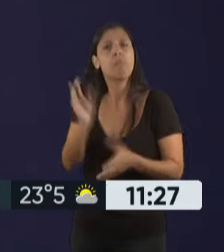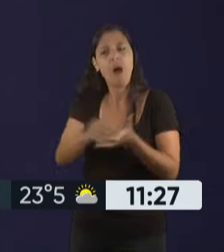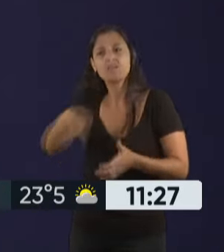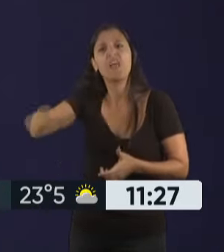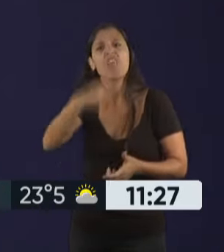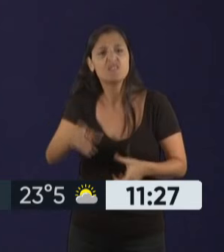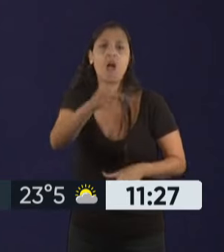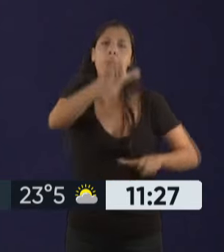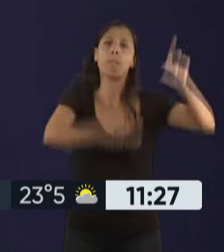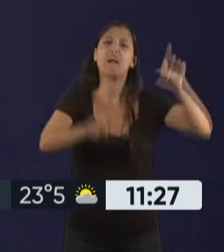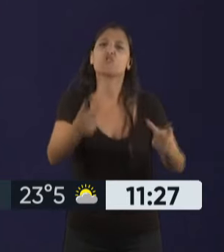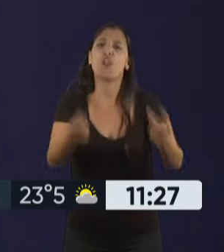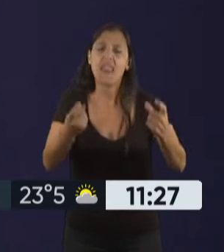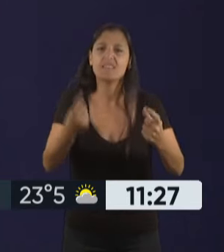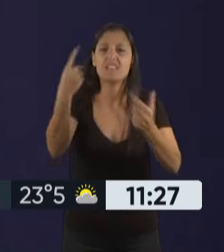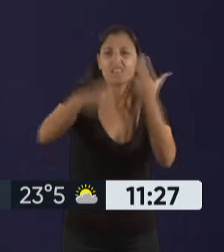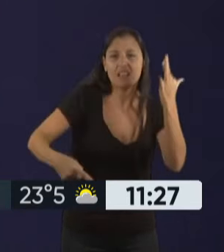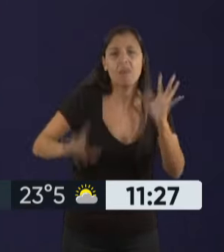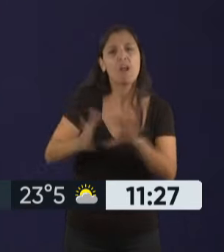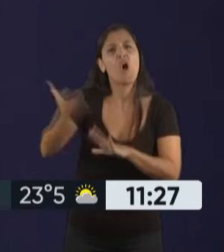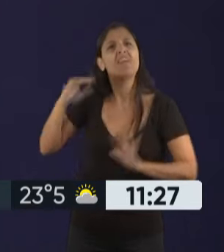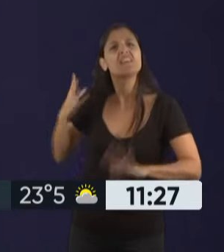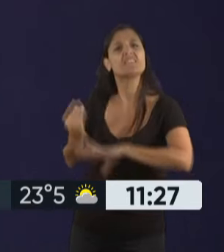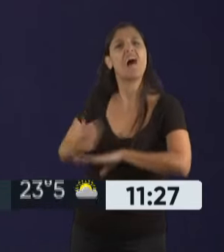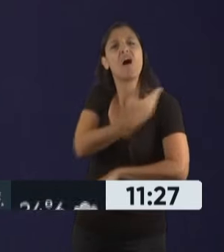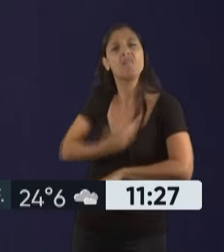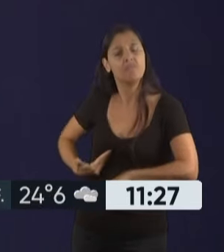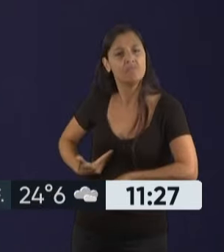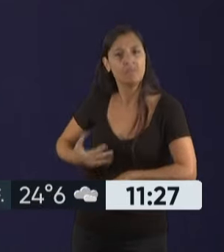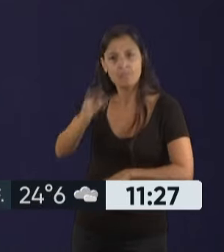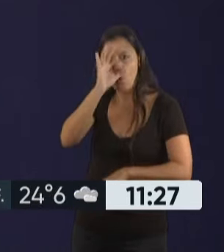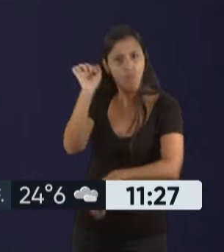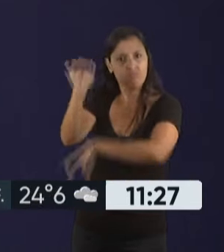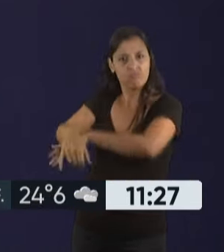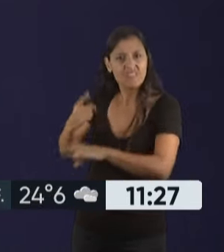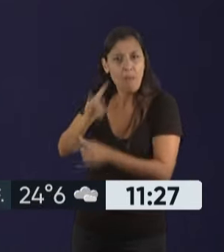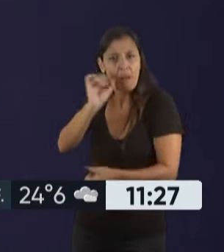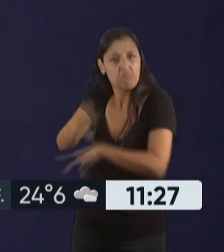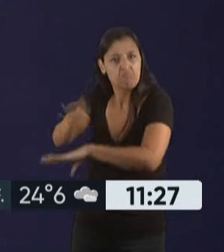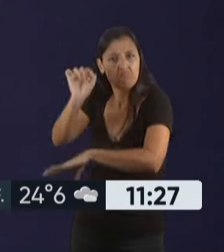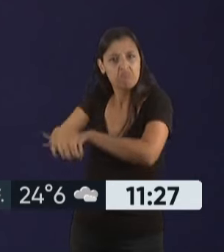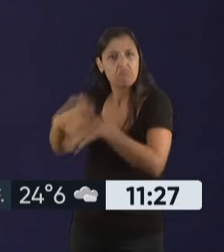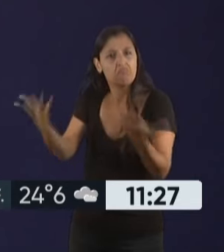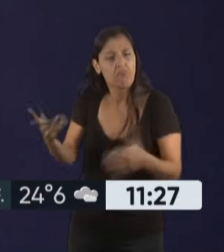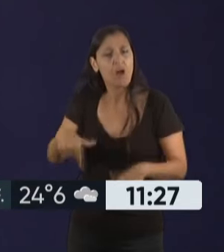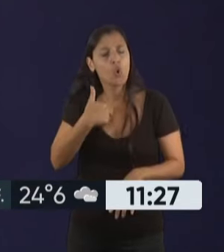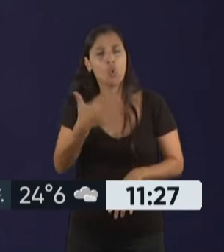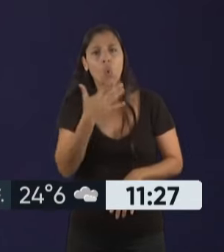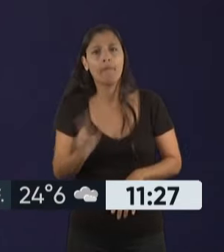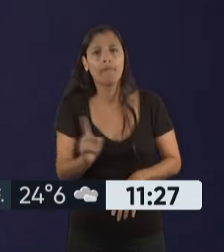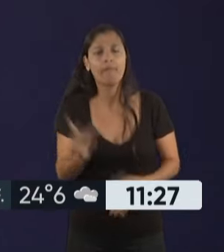gente cuando jamás le han prestado atención no eh incluso sorprende